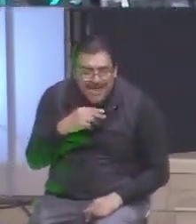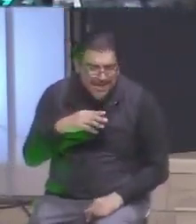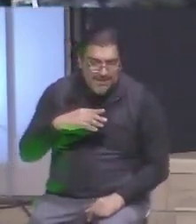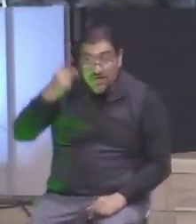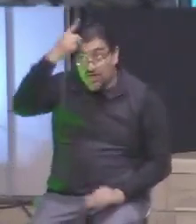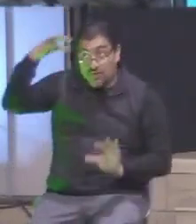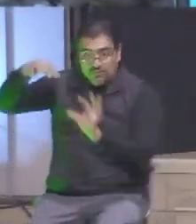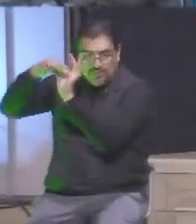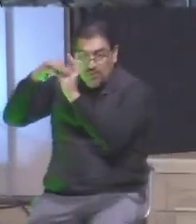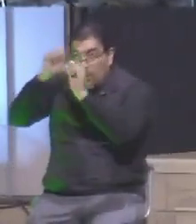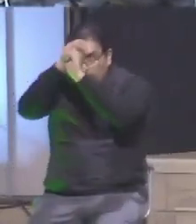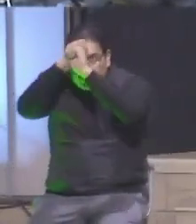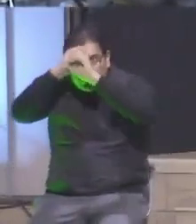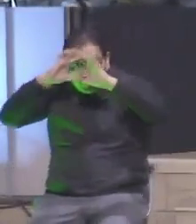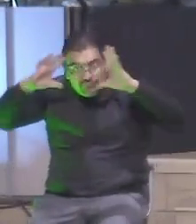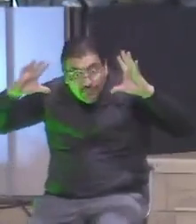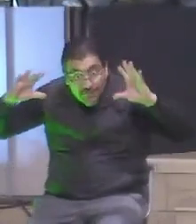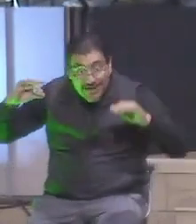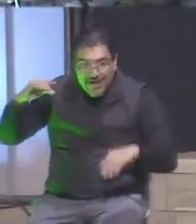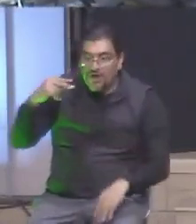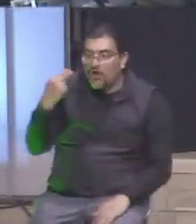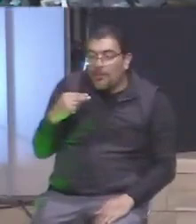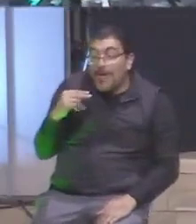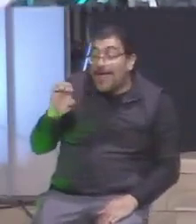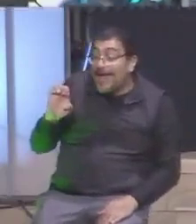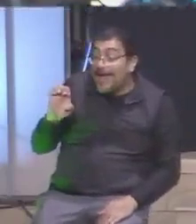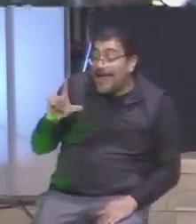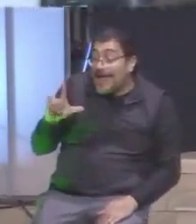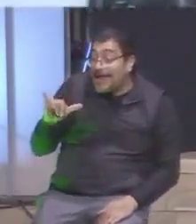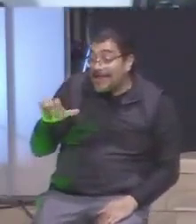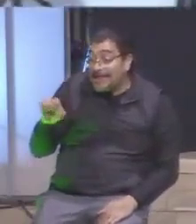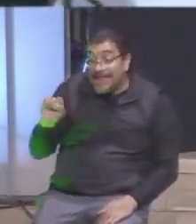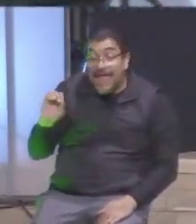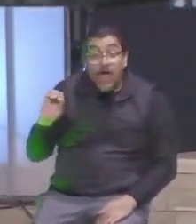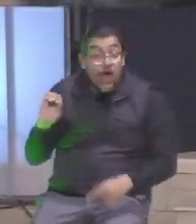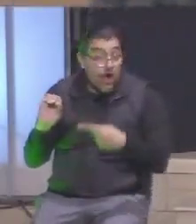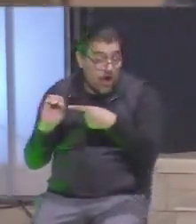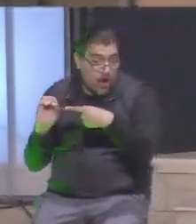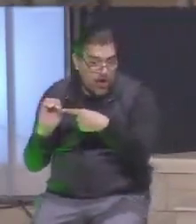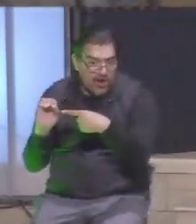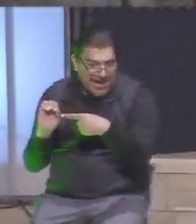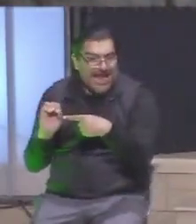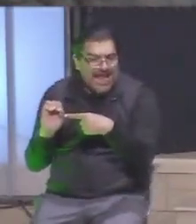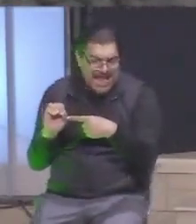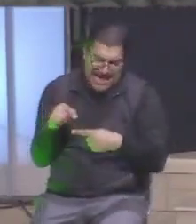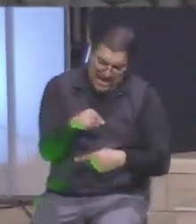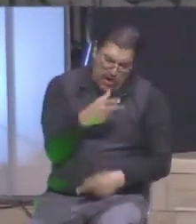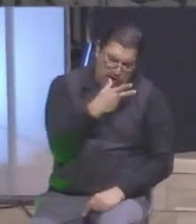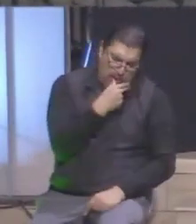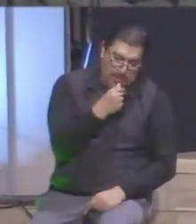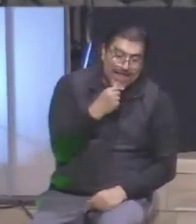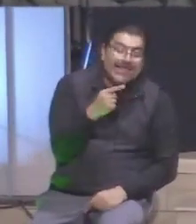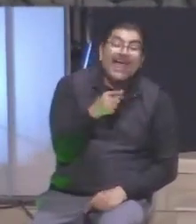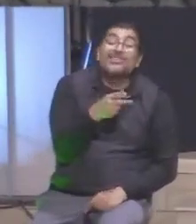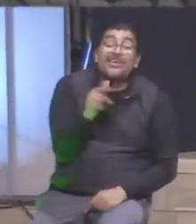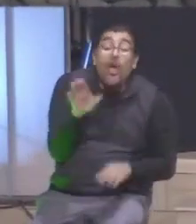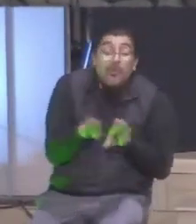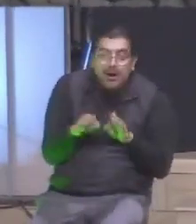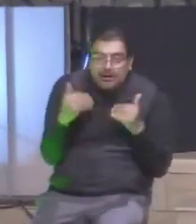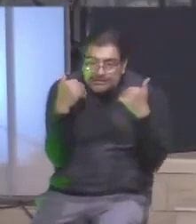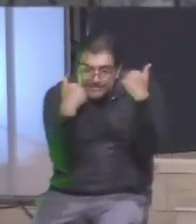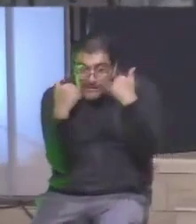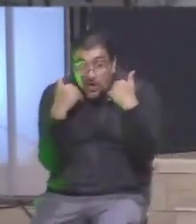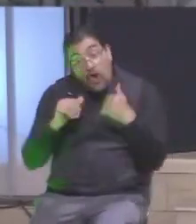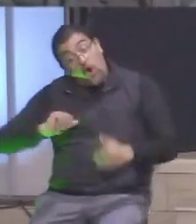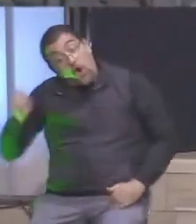Elías Elías Perdón Eliseo Eliseo era bien Este era bien eh introvertido A diferencia de